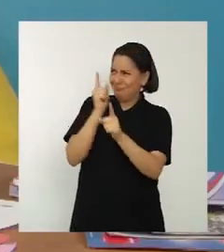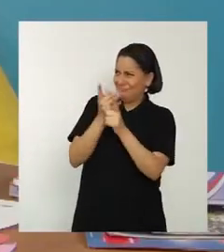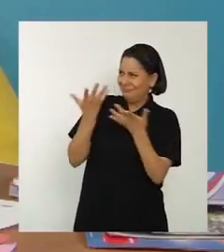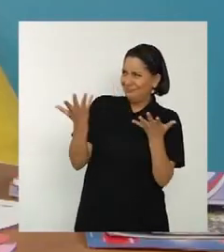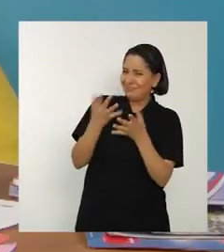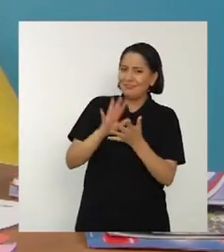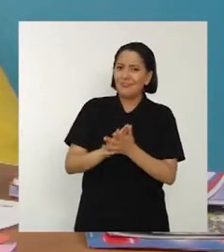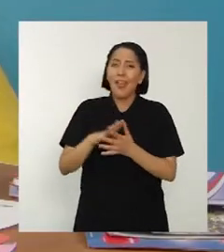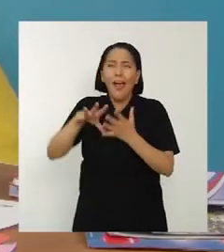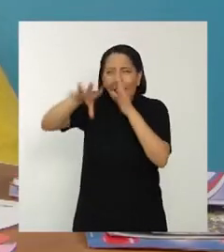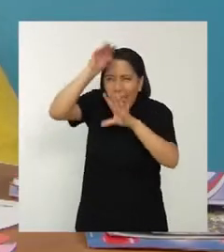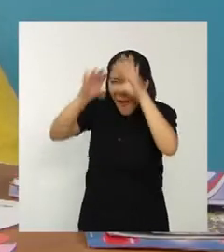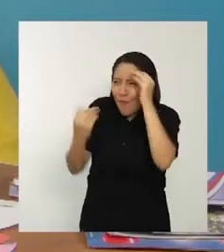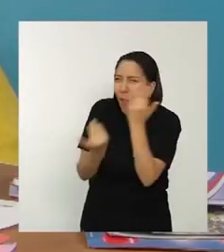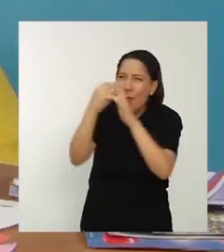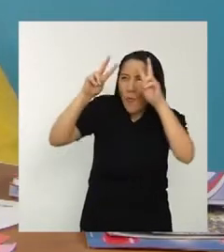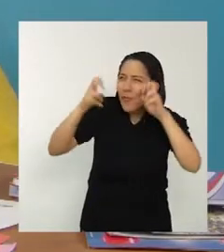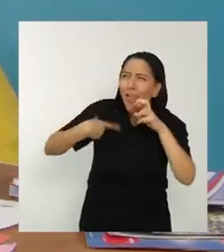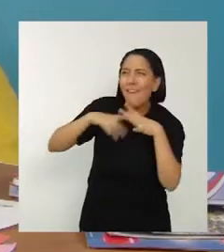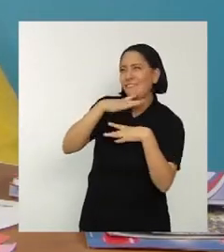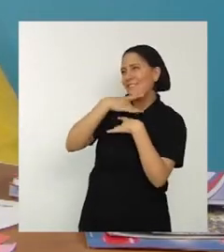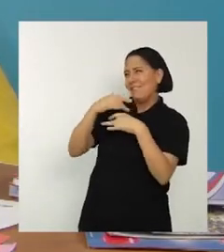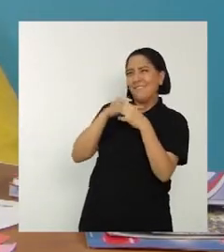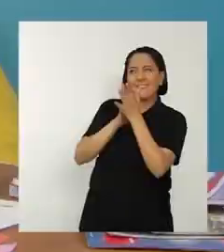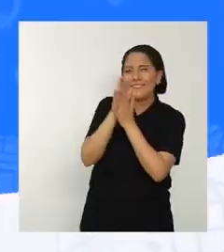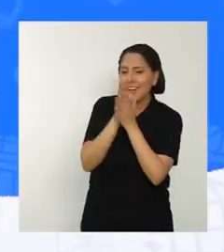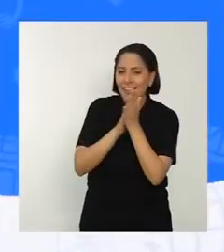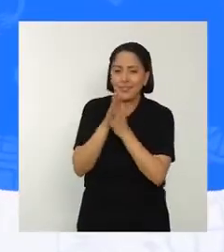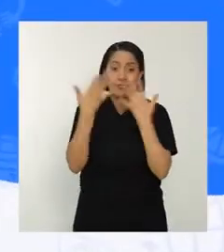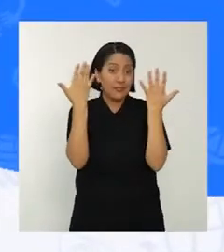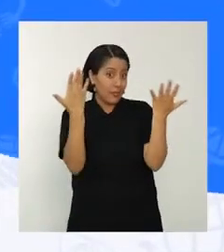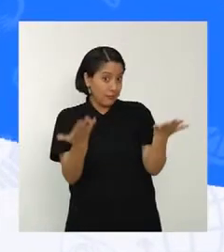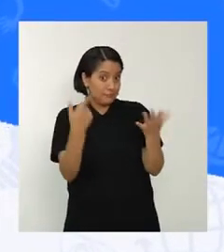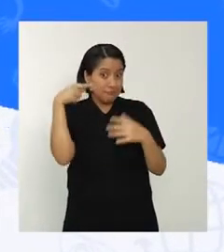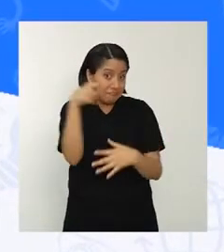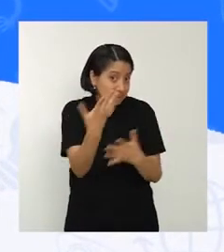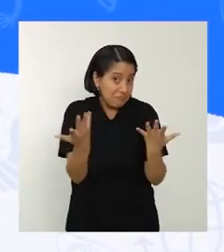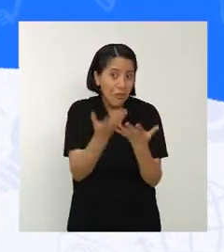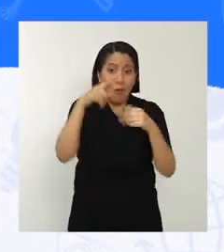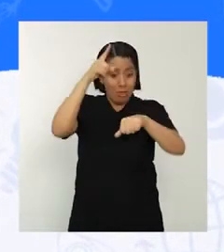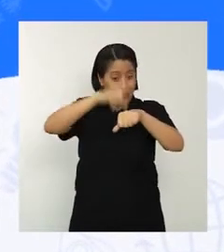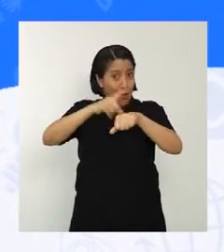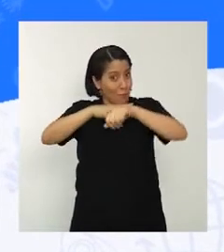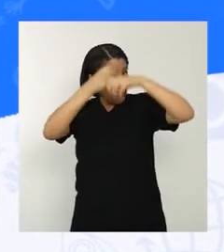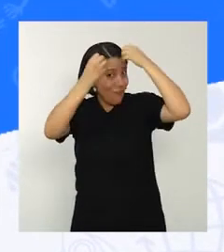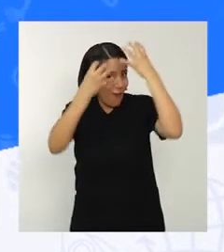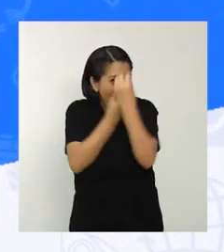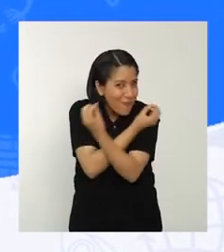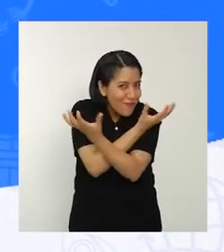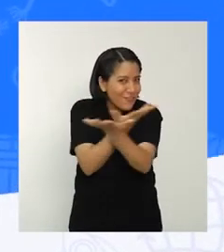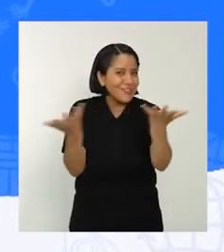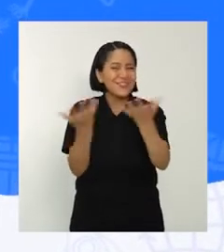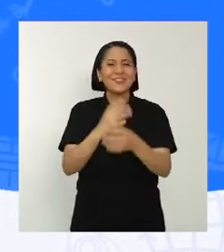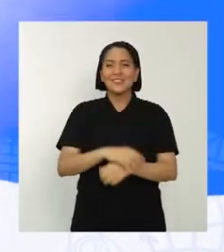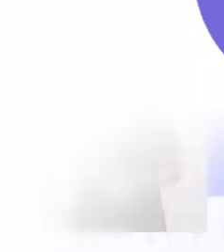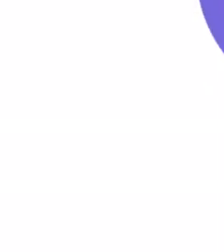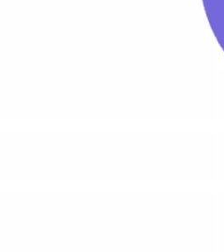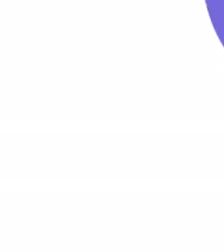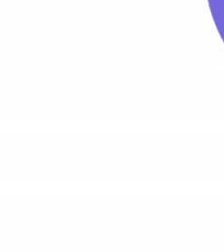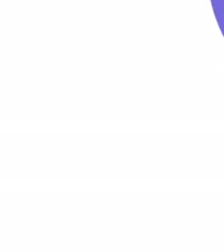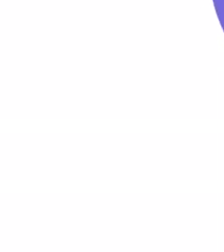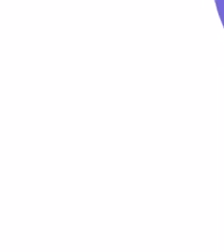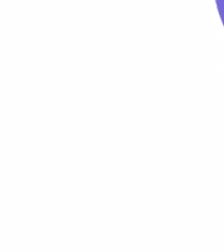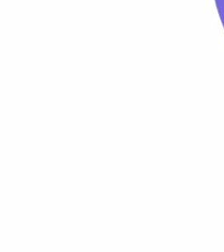serio? Aprender nuevas cosas es mi pasatiempo. Entonces, es momento de compartir unos buenos datos.